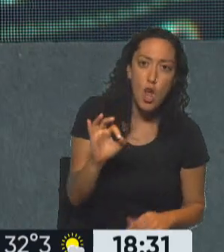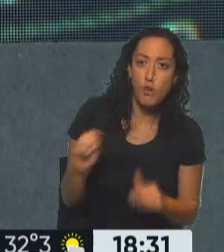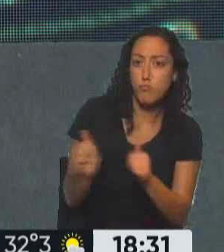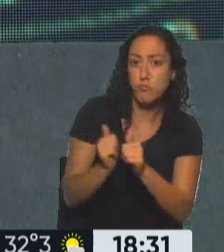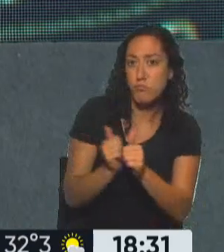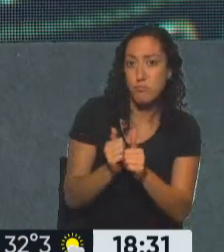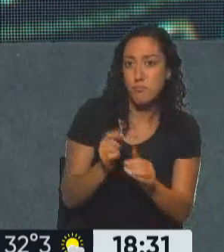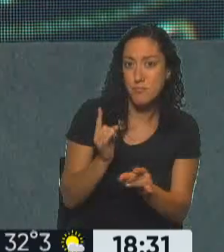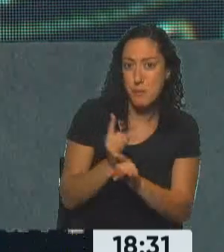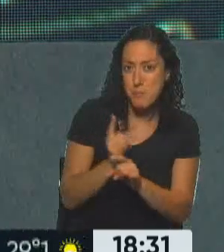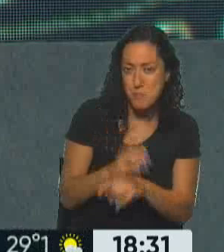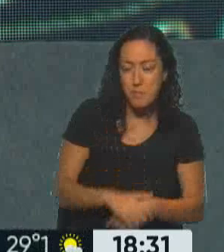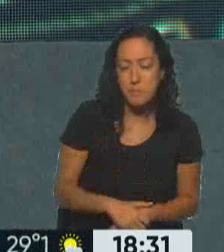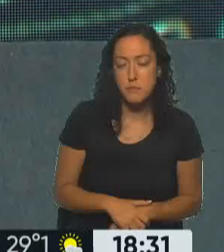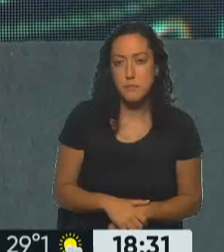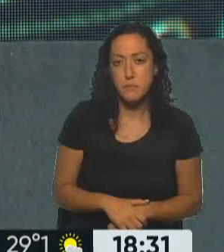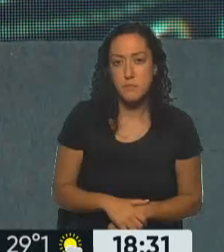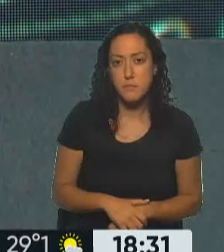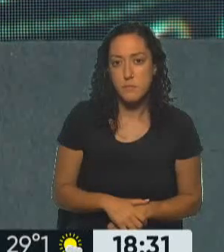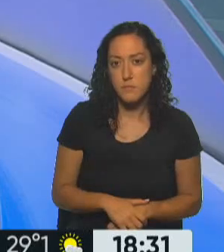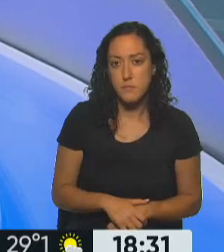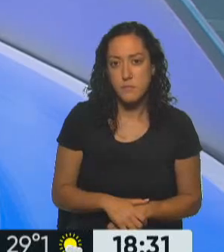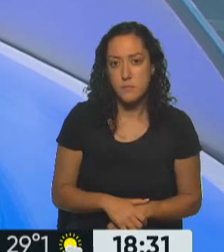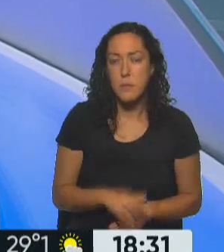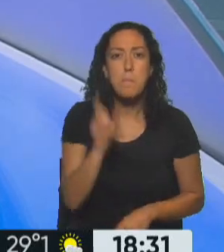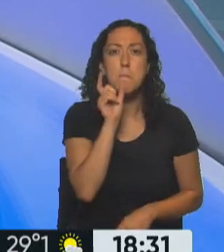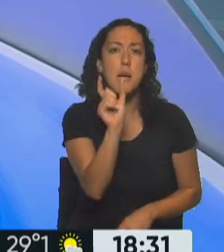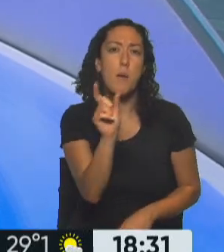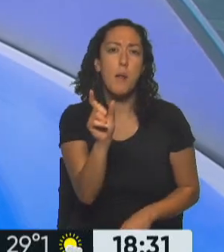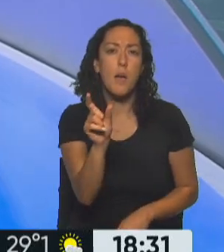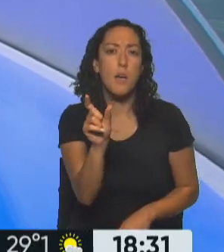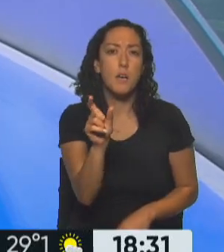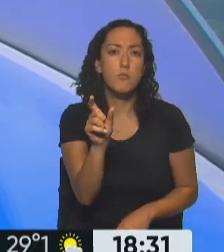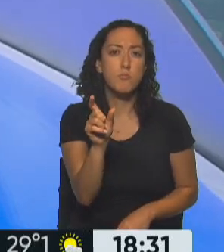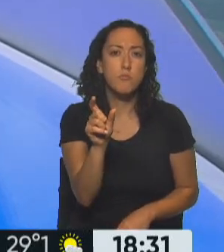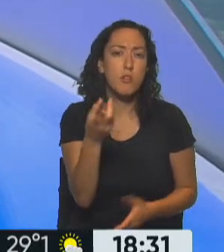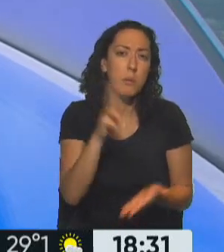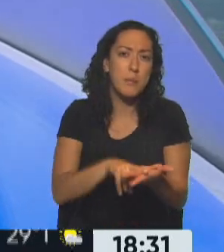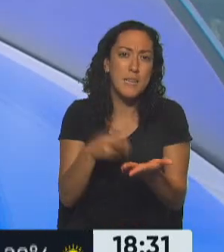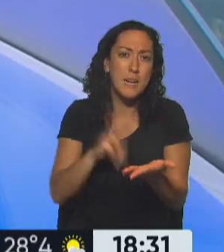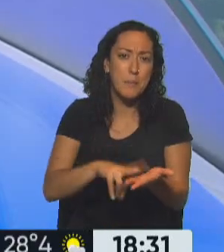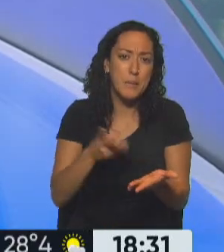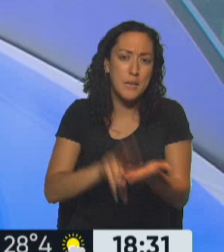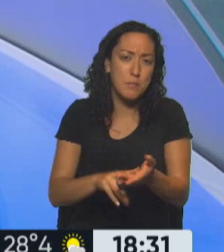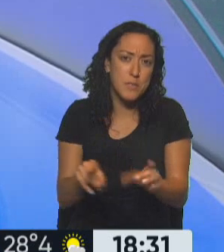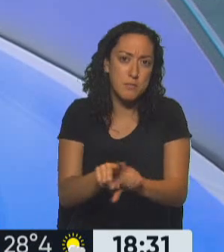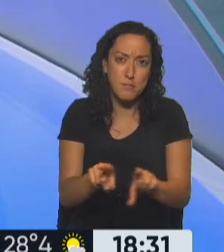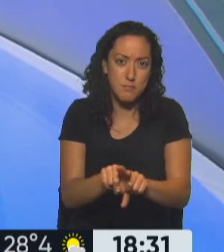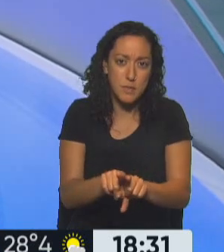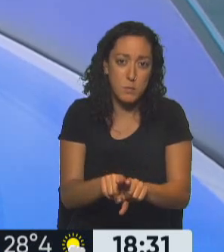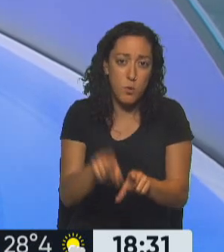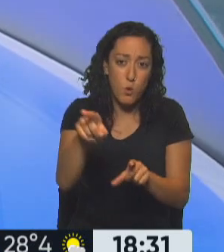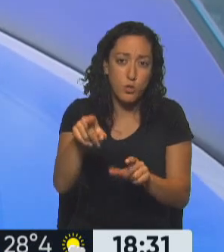ustedes. Y la palabra que está dando vuelta todo el tiempo, cuando vos te habrás sentado a hacer